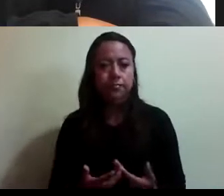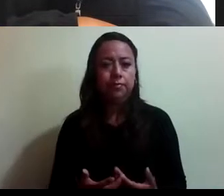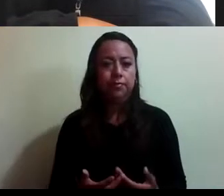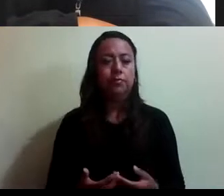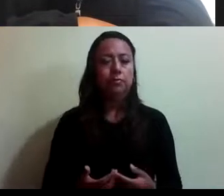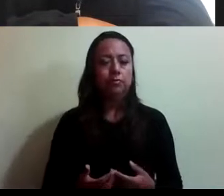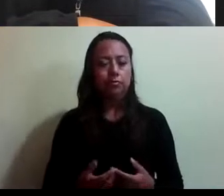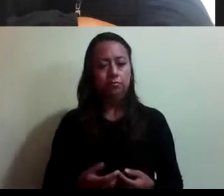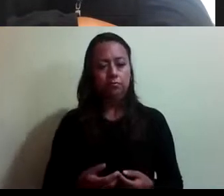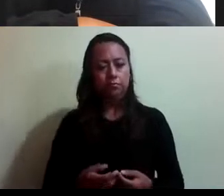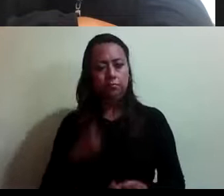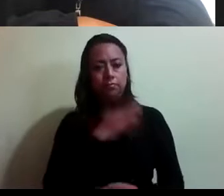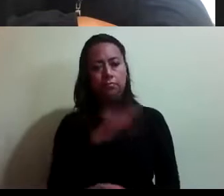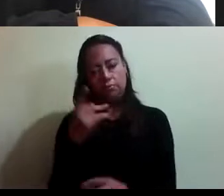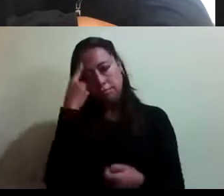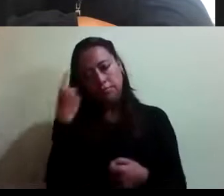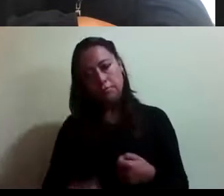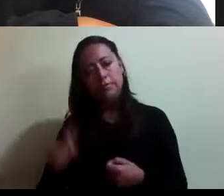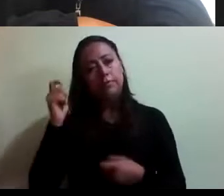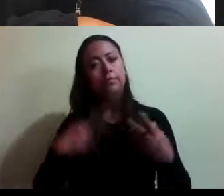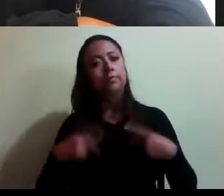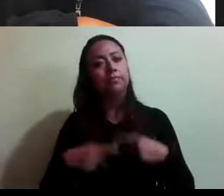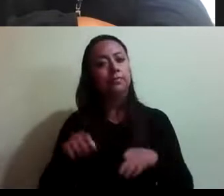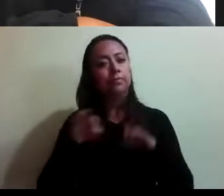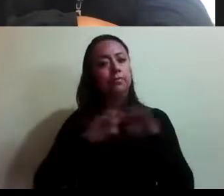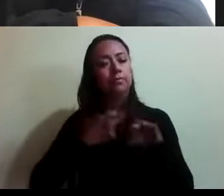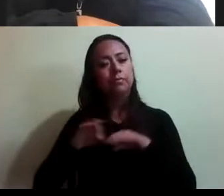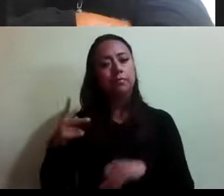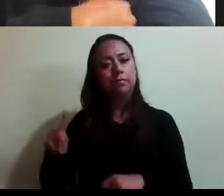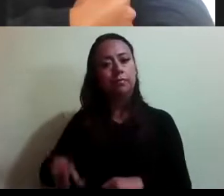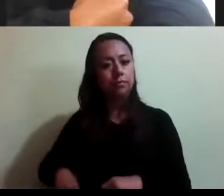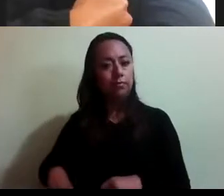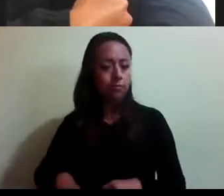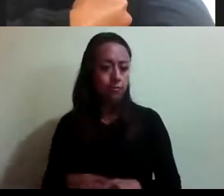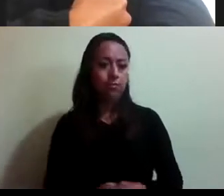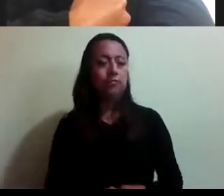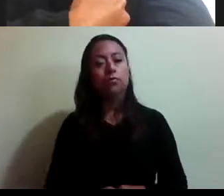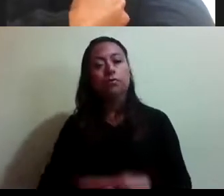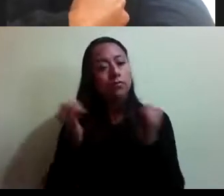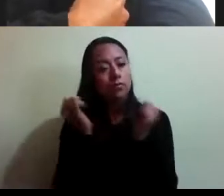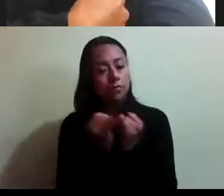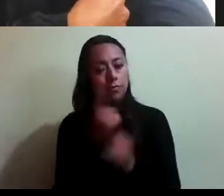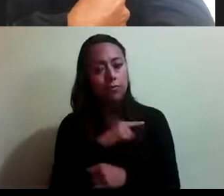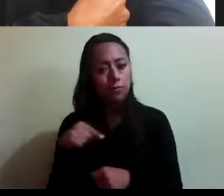buenas para ningún servidor público. Y analizaremos